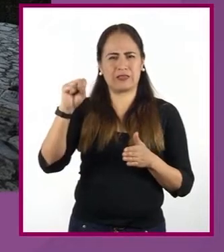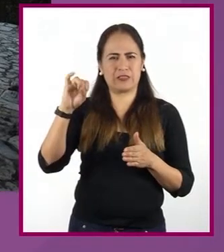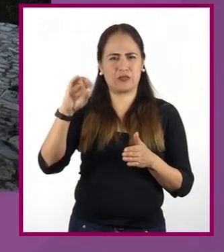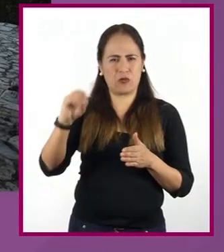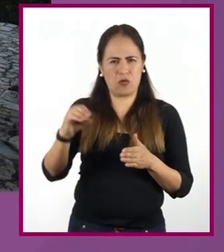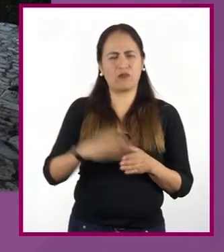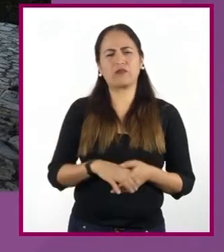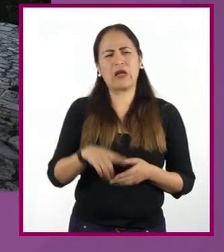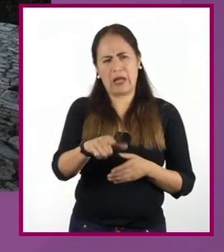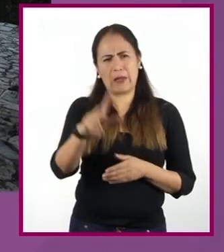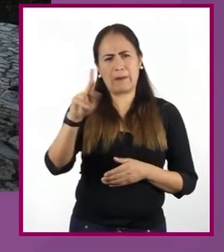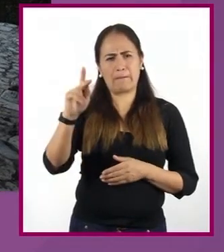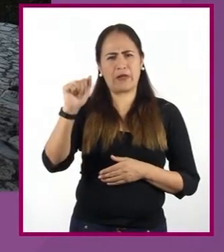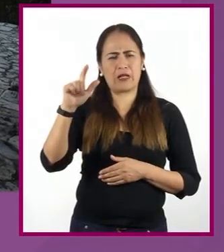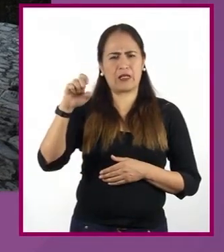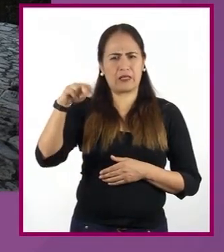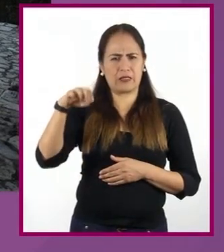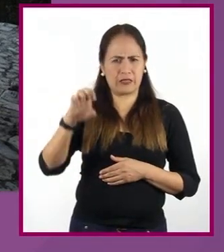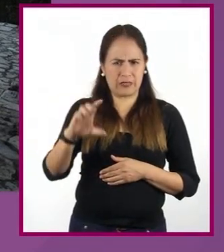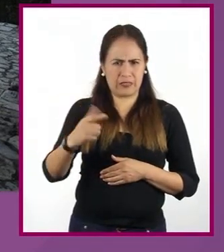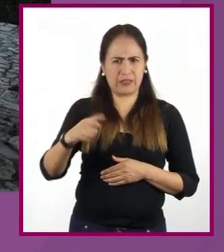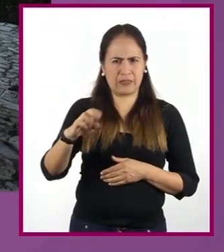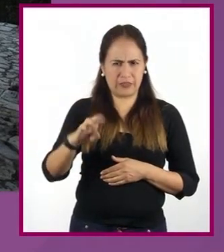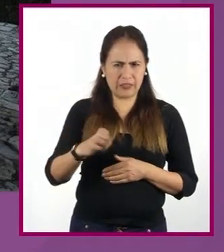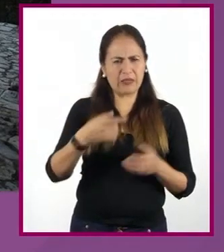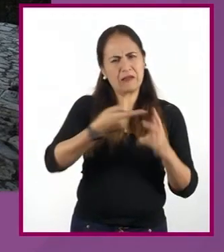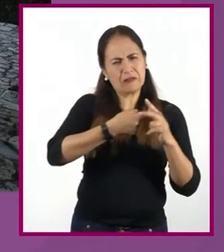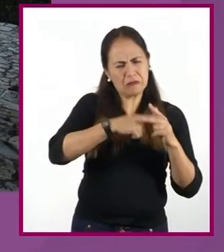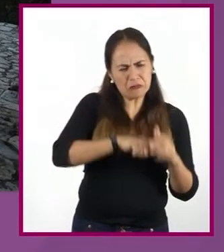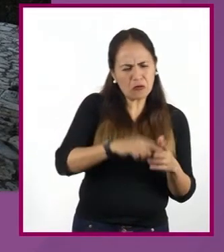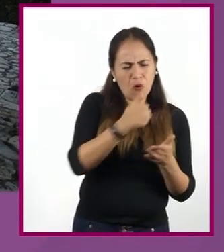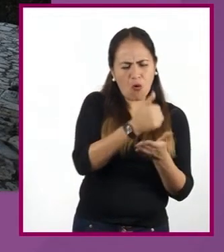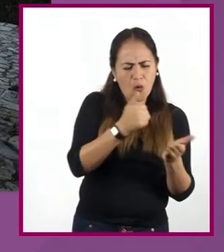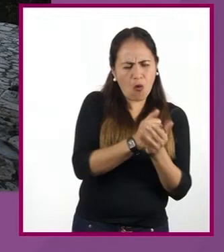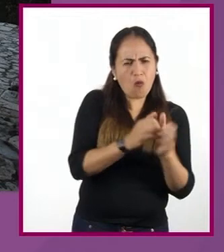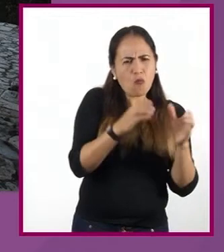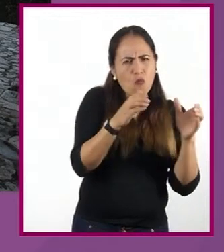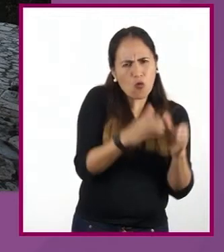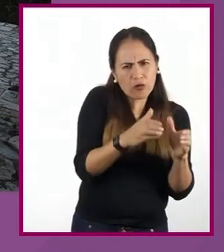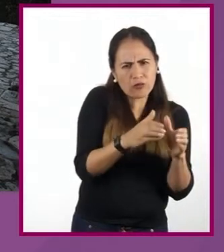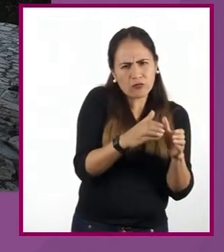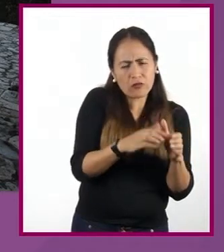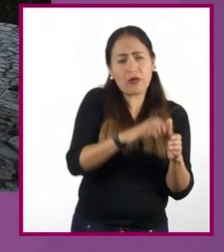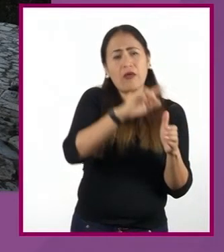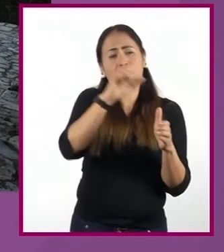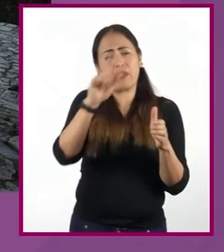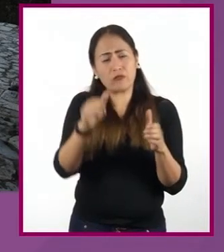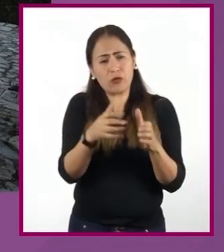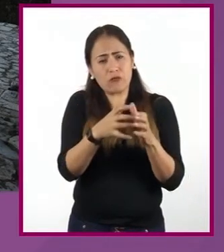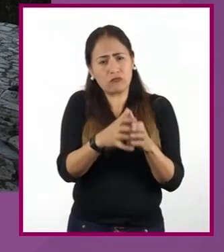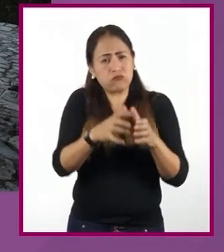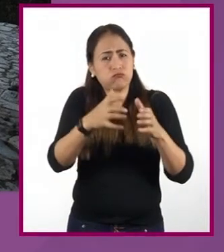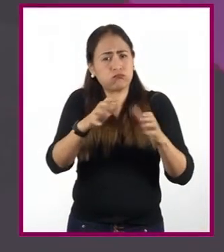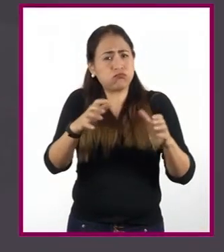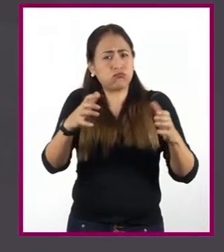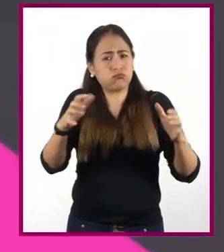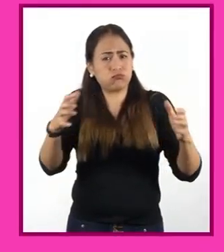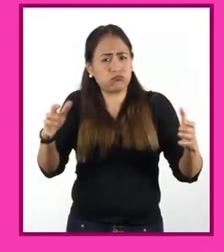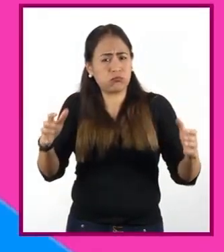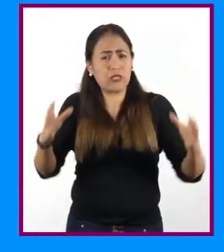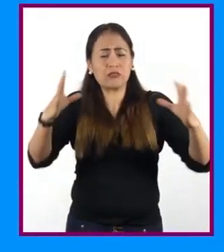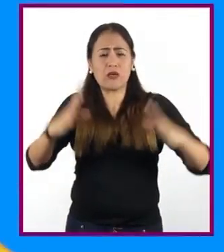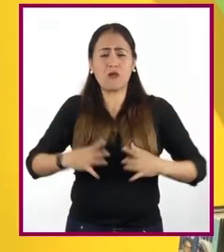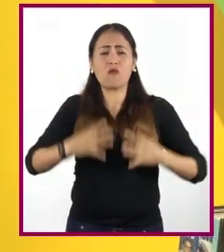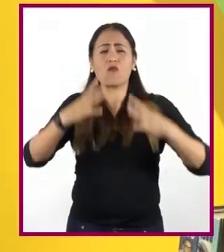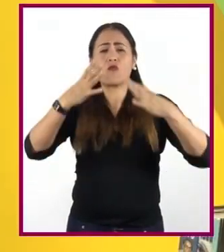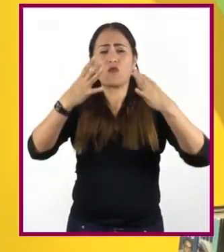de agricultores. Después, en el Clásico temprano, incrementó significativamente la población y se fundó la dinastía